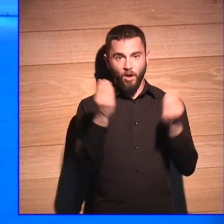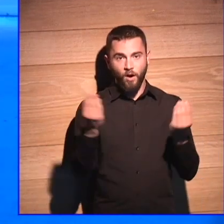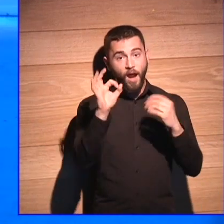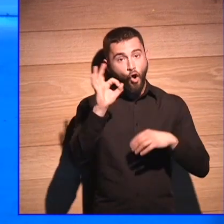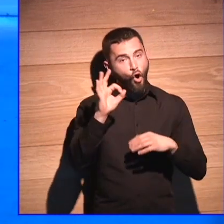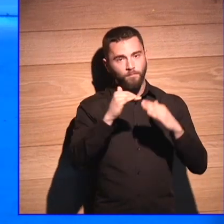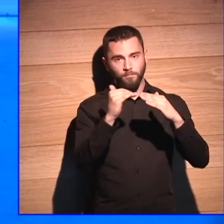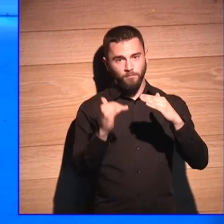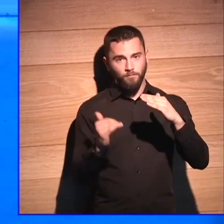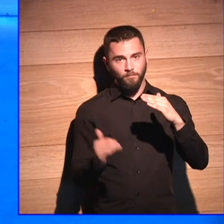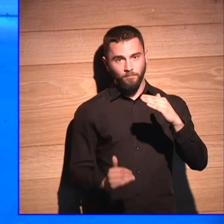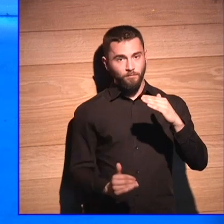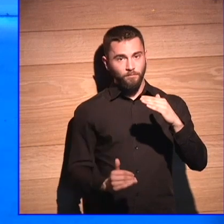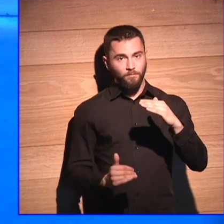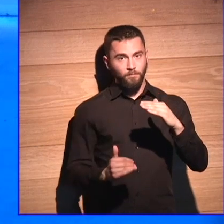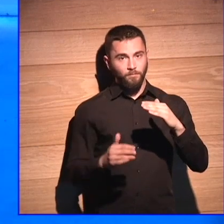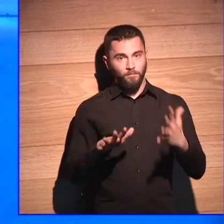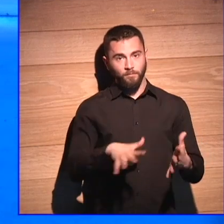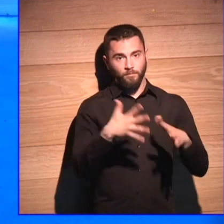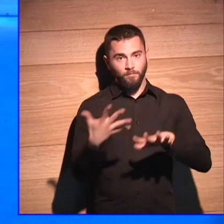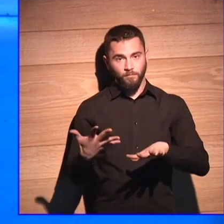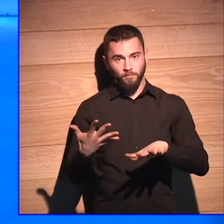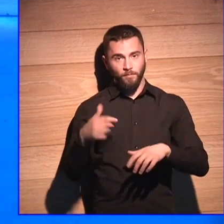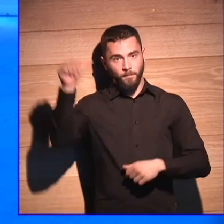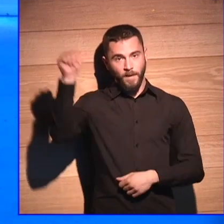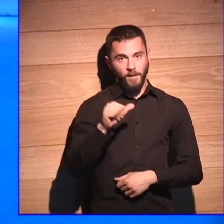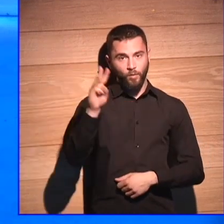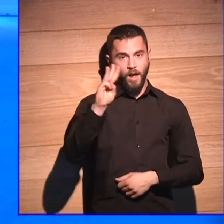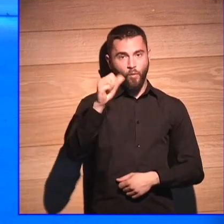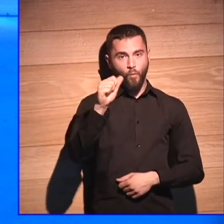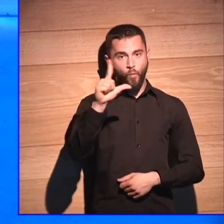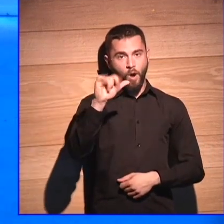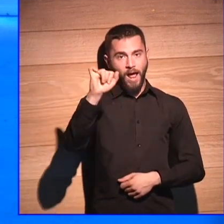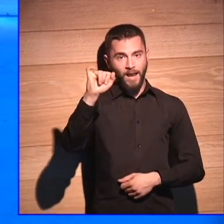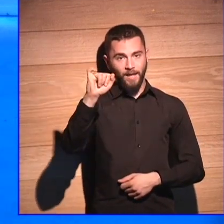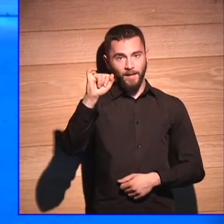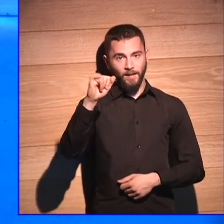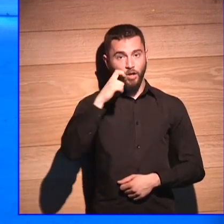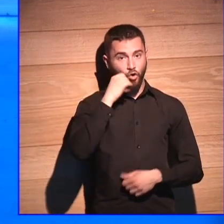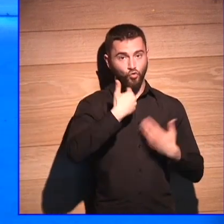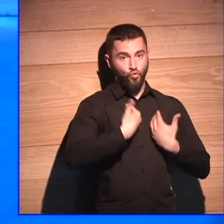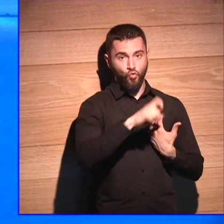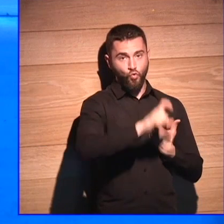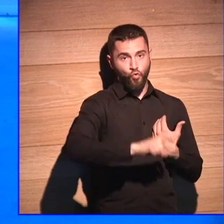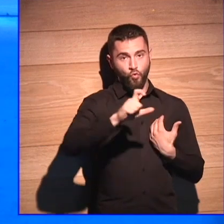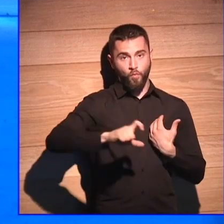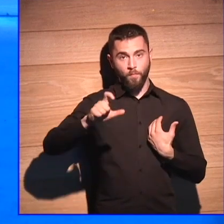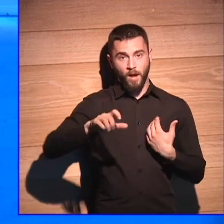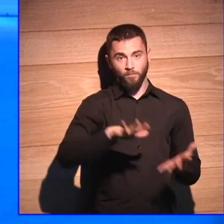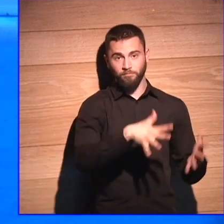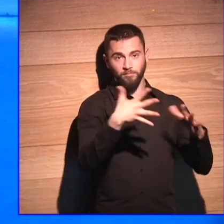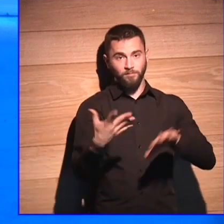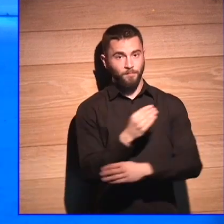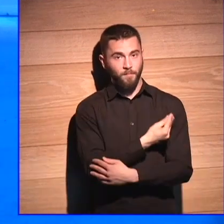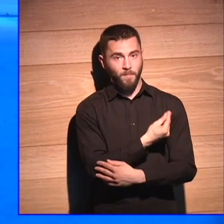disminuirán y pasará como en la película Wall-E, que no sé si habéis visto, en que bueno, los humanos se vuelven casi como bebés y